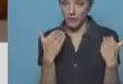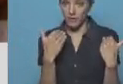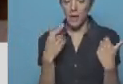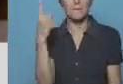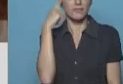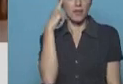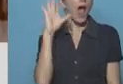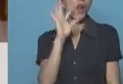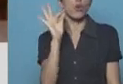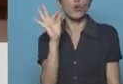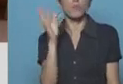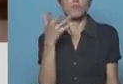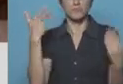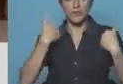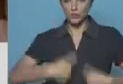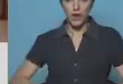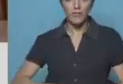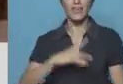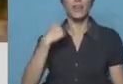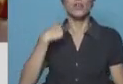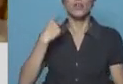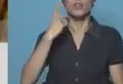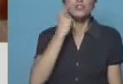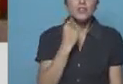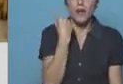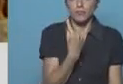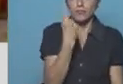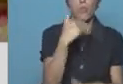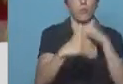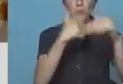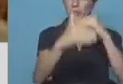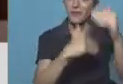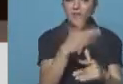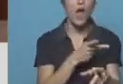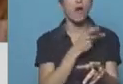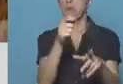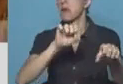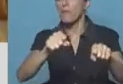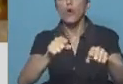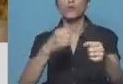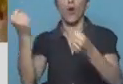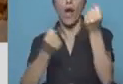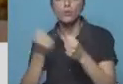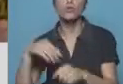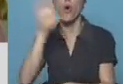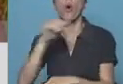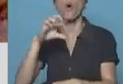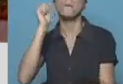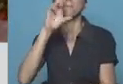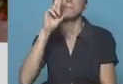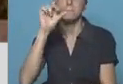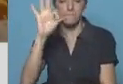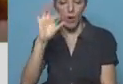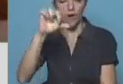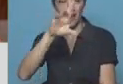natural el hecho de que cada día podía dar un progreso más o comprarse una moto o un auto o el procrear o tenía